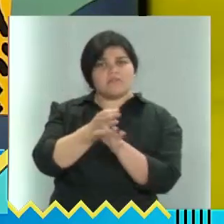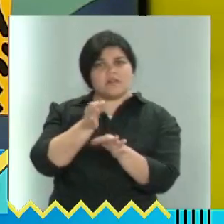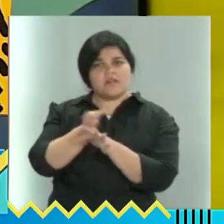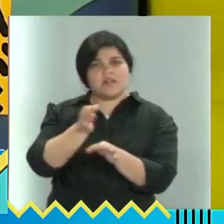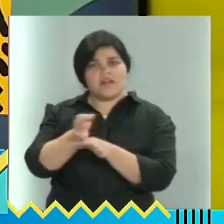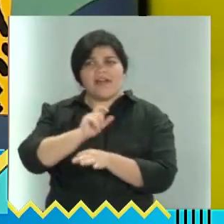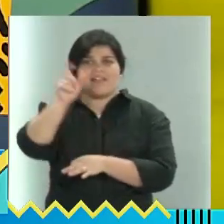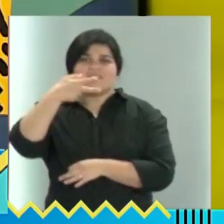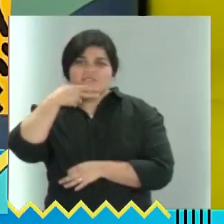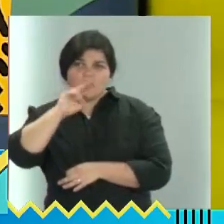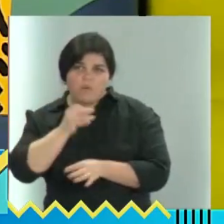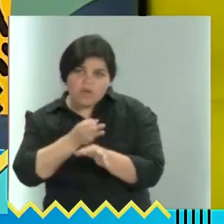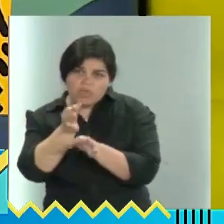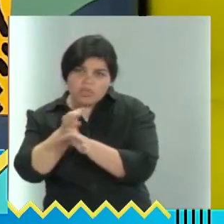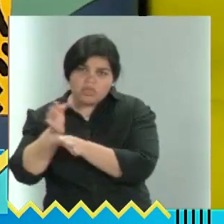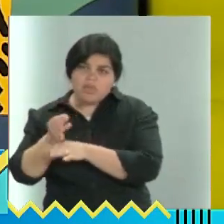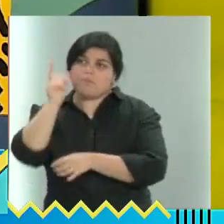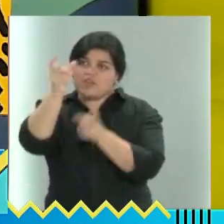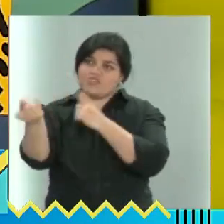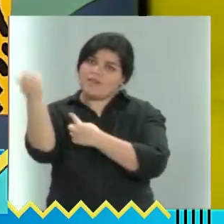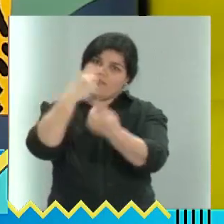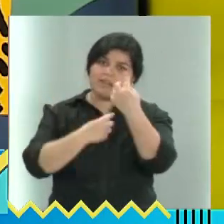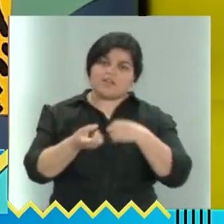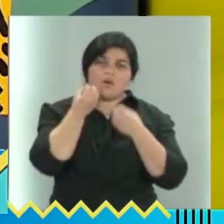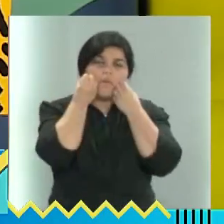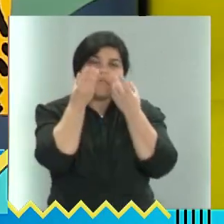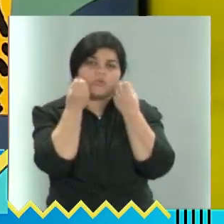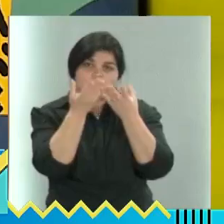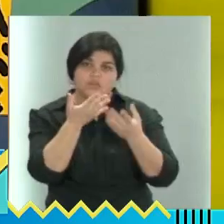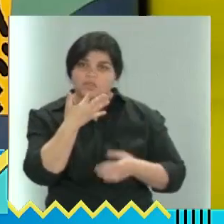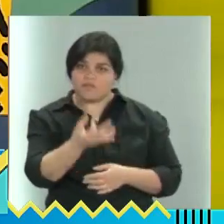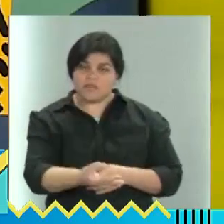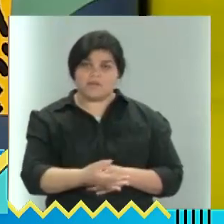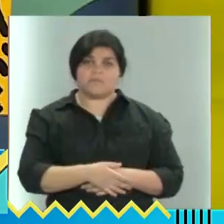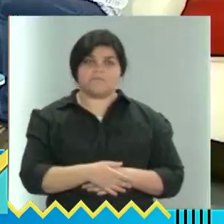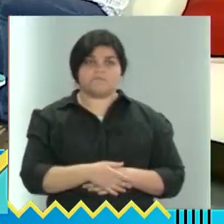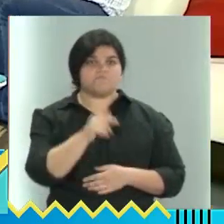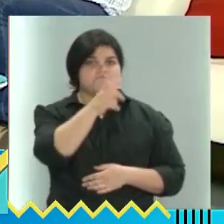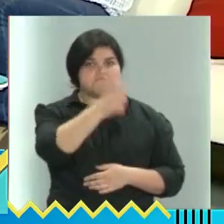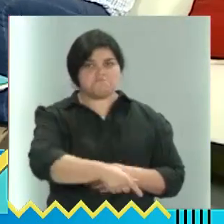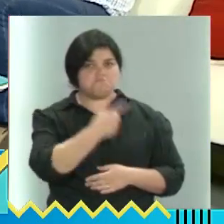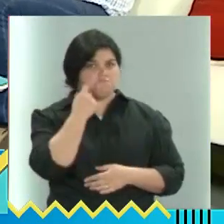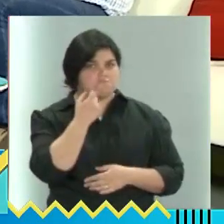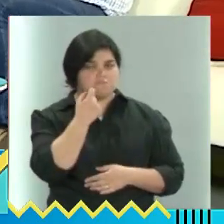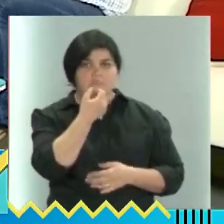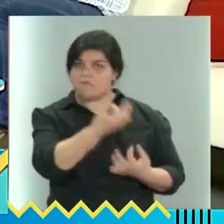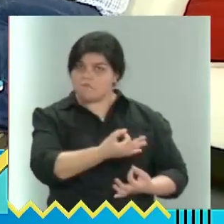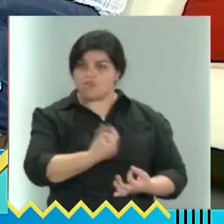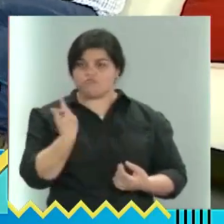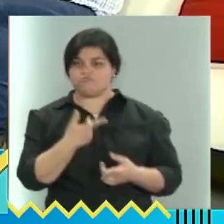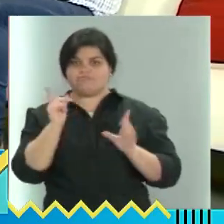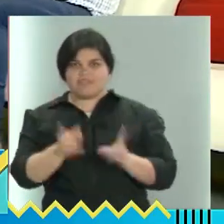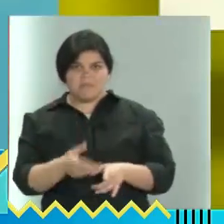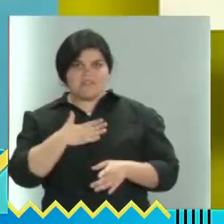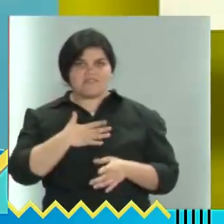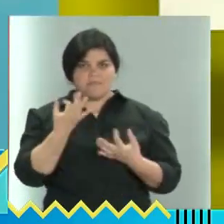Juan. Entonces, nada, fue muy emocionante y la verdad que la pasó muy bien y nosotros también. Está bueno darla a conocer, ¿no? Porque